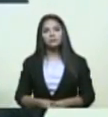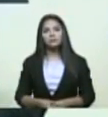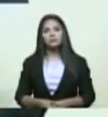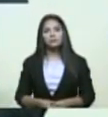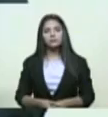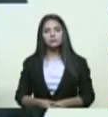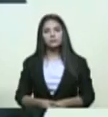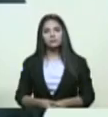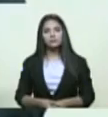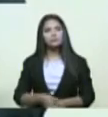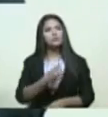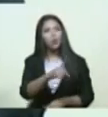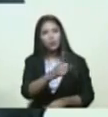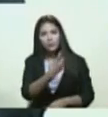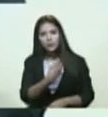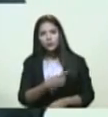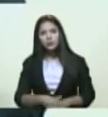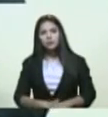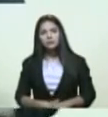Otra pregunta.